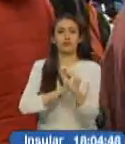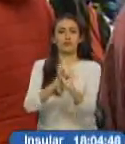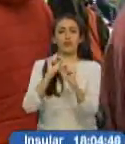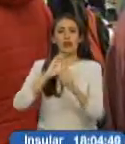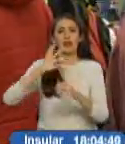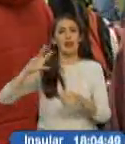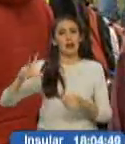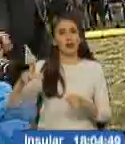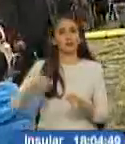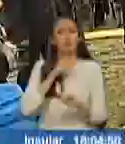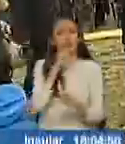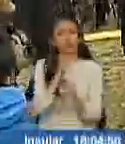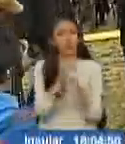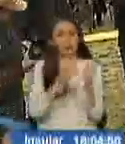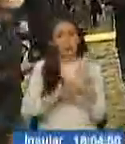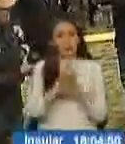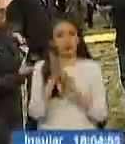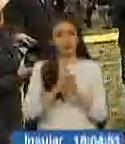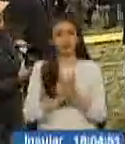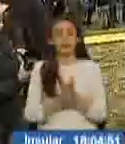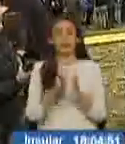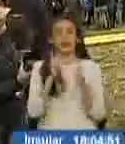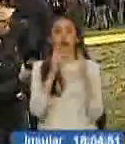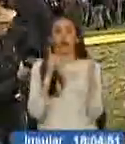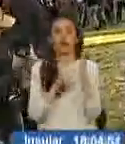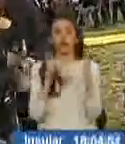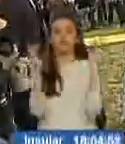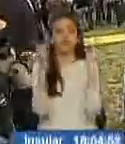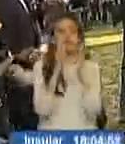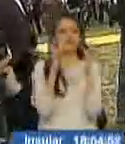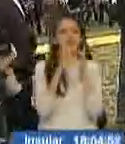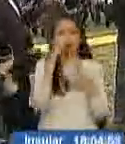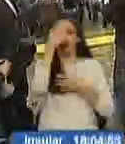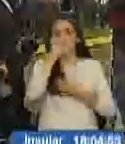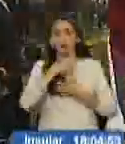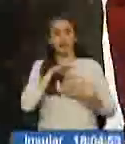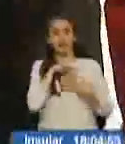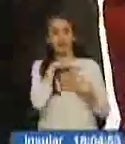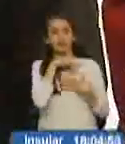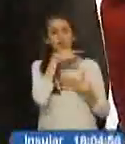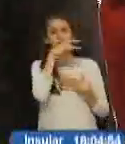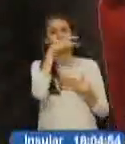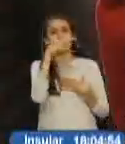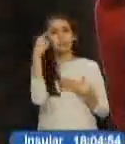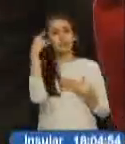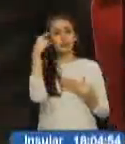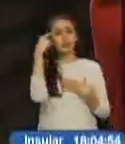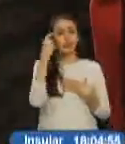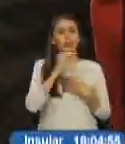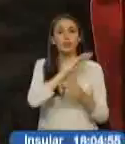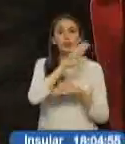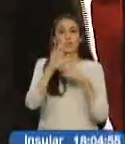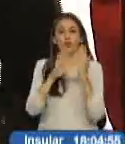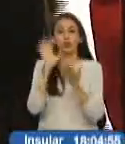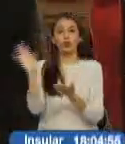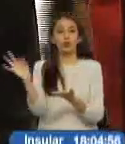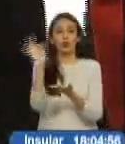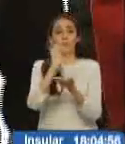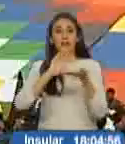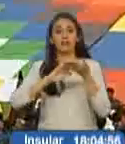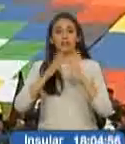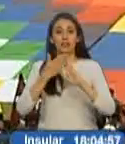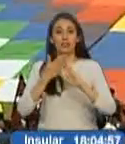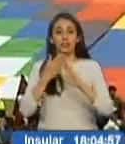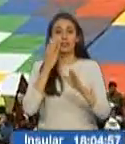se la va a barrer de verdad. Esta fue una ceremonia de conexión entre lo físico y espiritual, donde los representantes de los pueblos